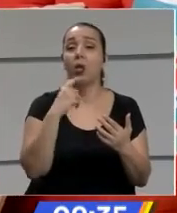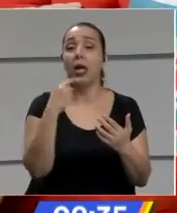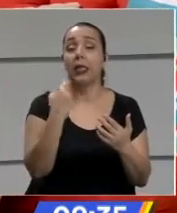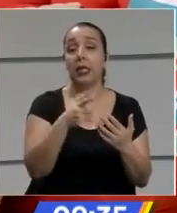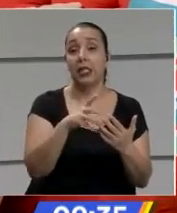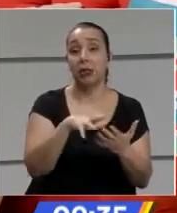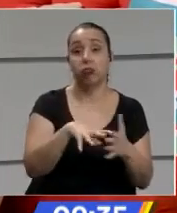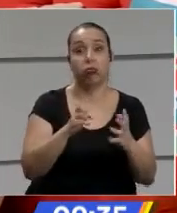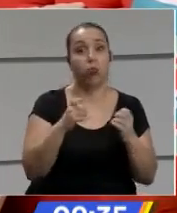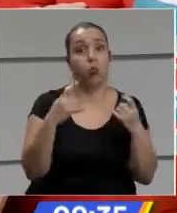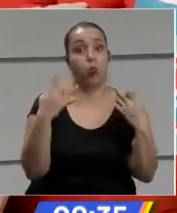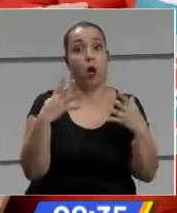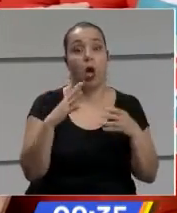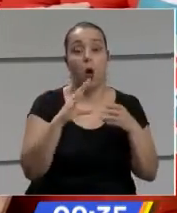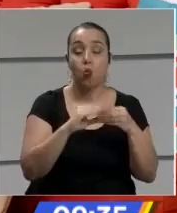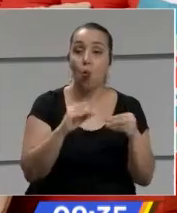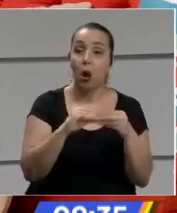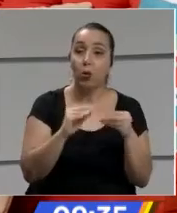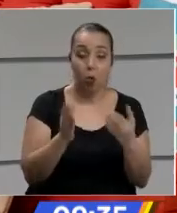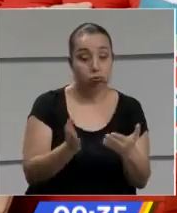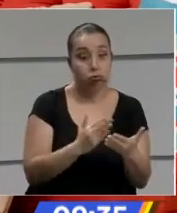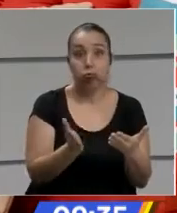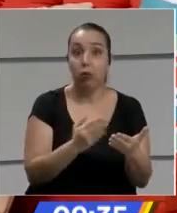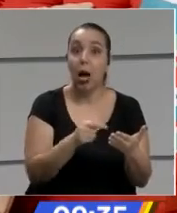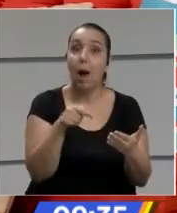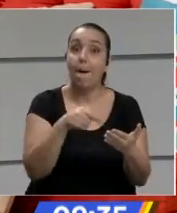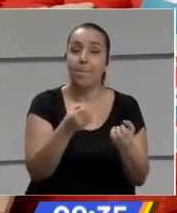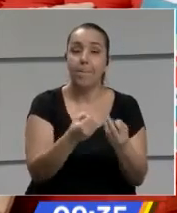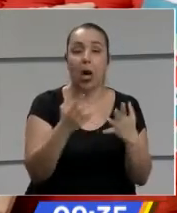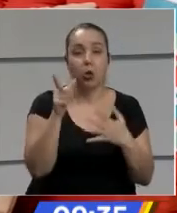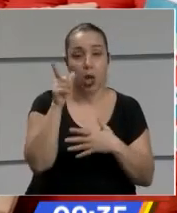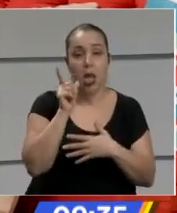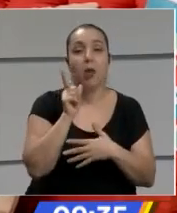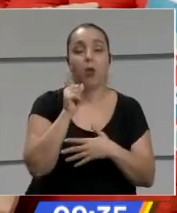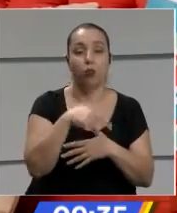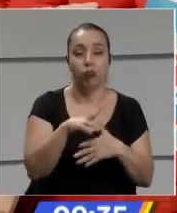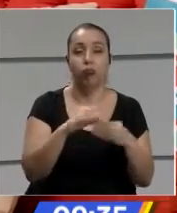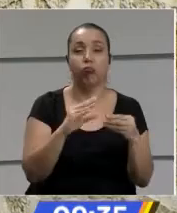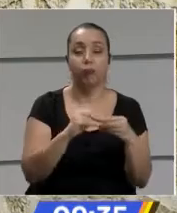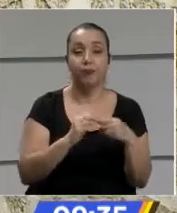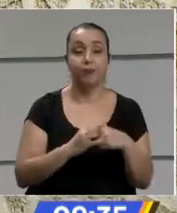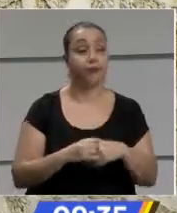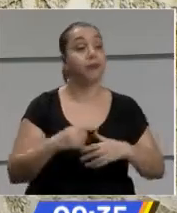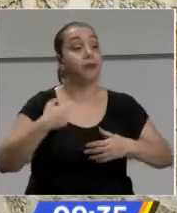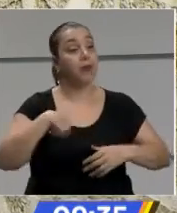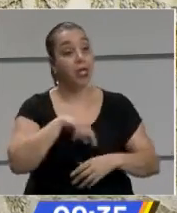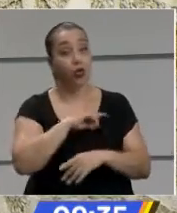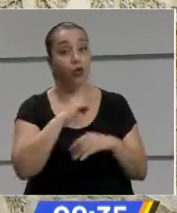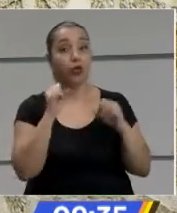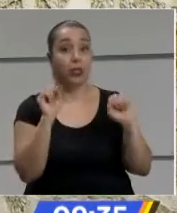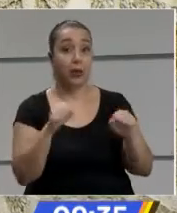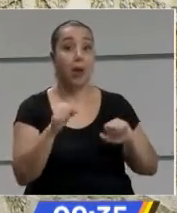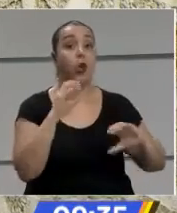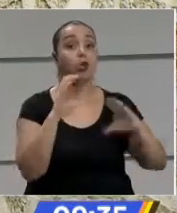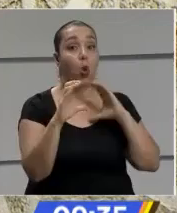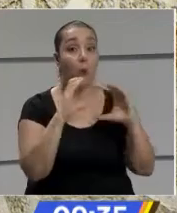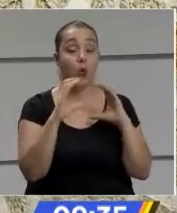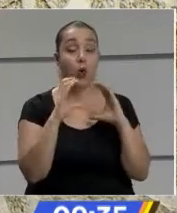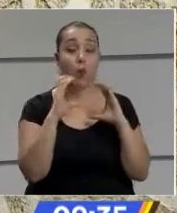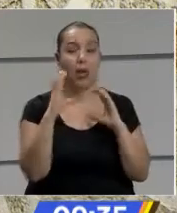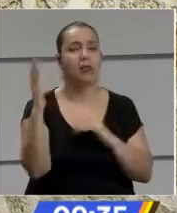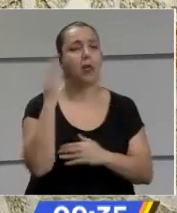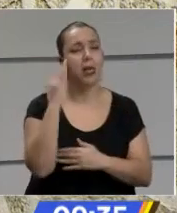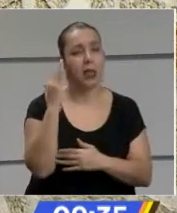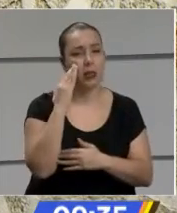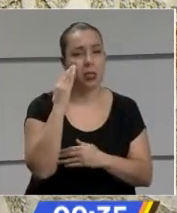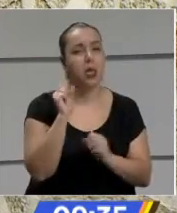dice una reseña de cuentos e historias afrocostarricenses. Excelente. Nosotros para podernos comunicar debemos de saber